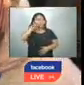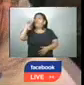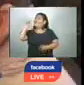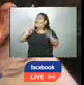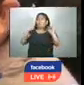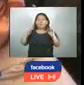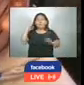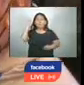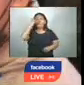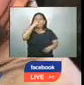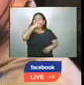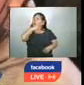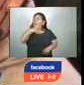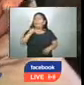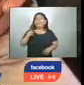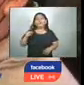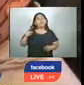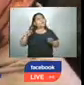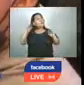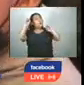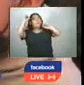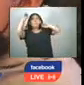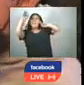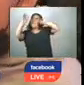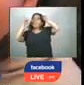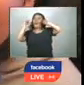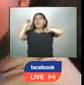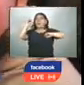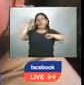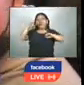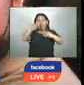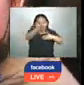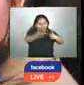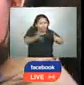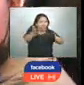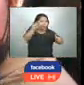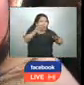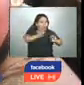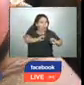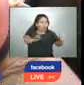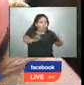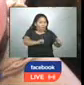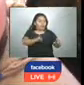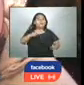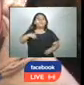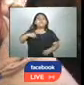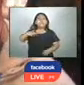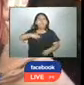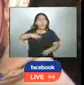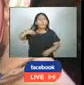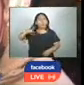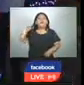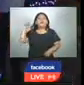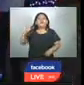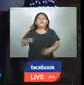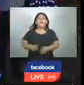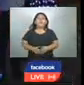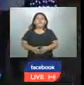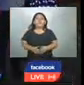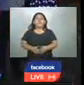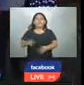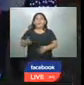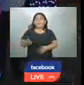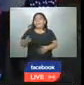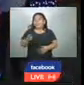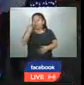han arreglado, todo el ambiente, los adornos, estos regalos no estaban. Me ha gustado como han decorado ahora. El próximo